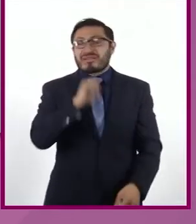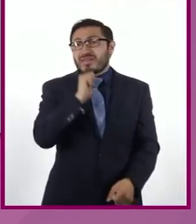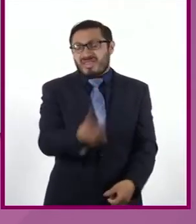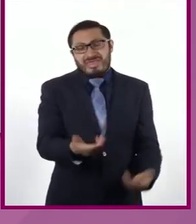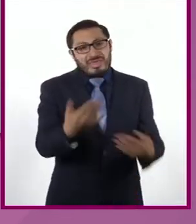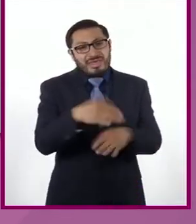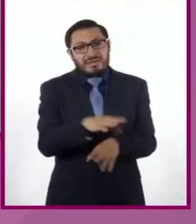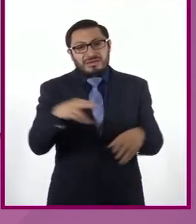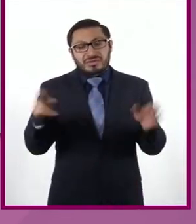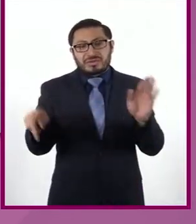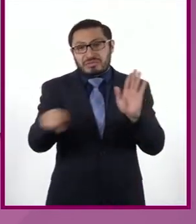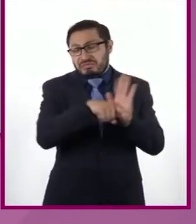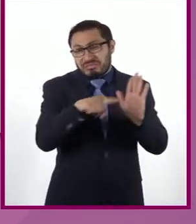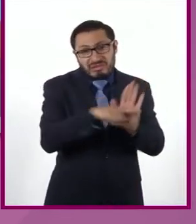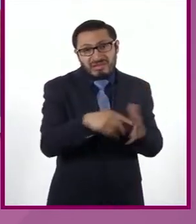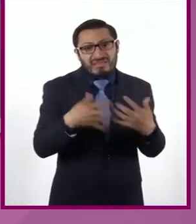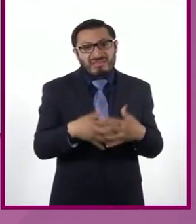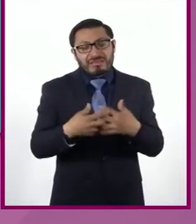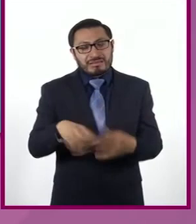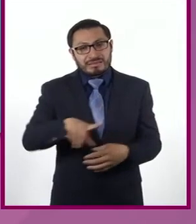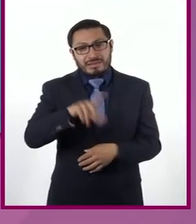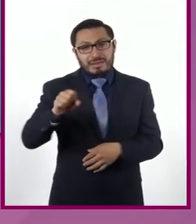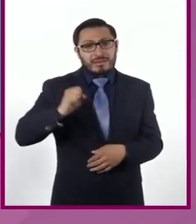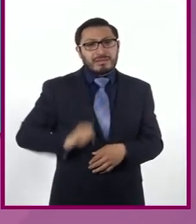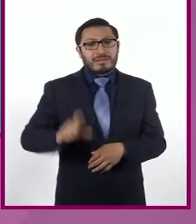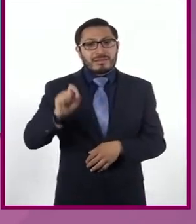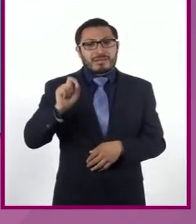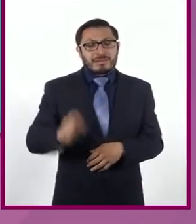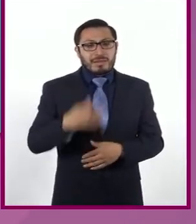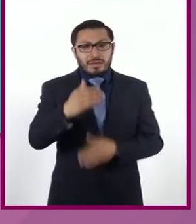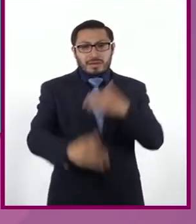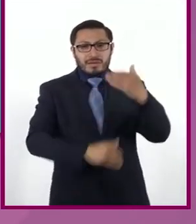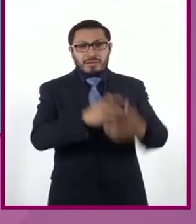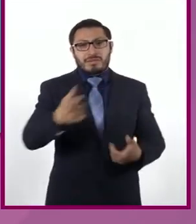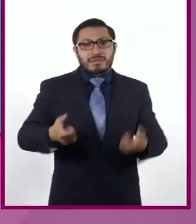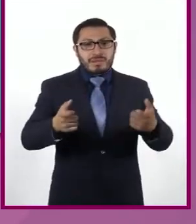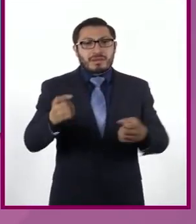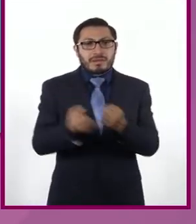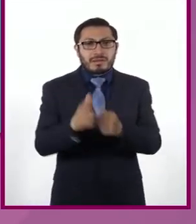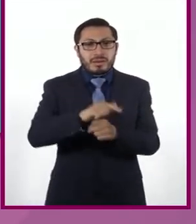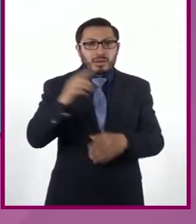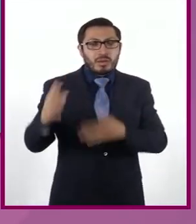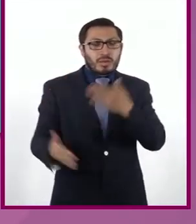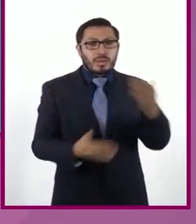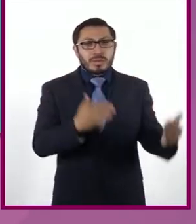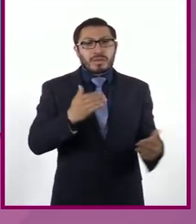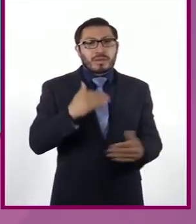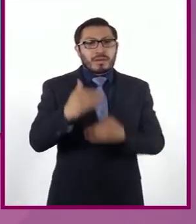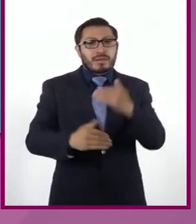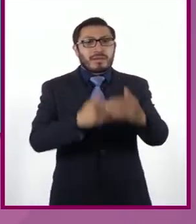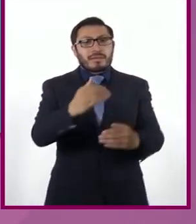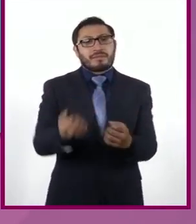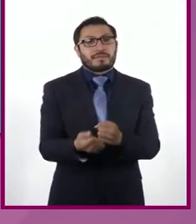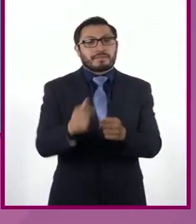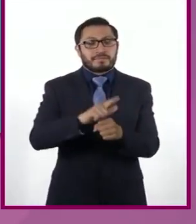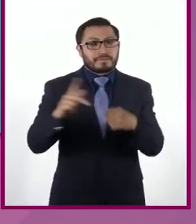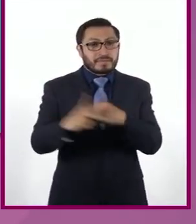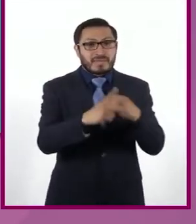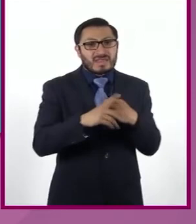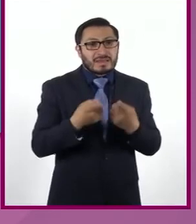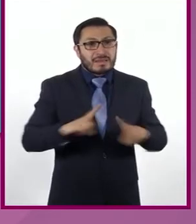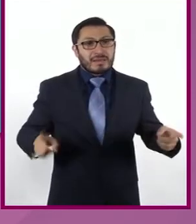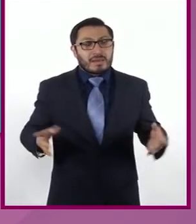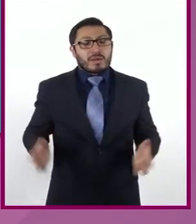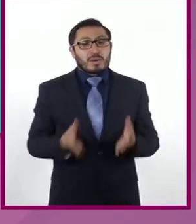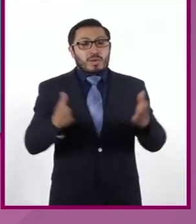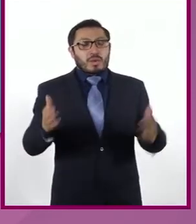de la industrialización. A partir del siglo XX, los avances económicos y sociales de los países más desarrollados condujeron a la expansión de la